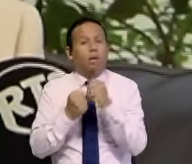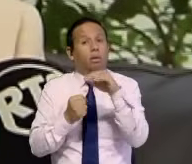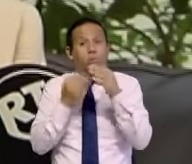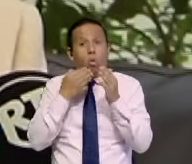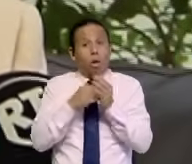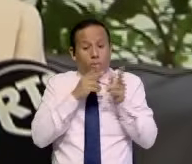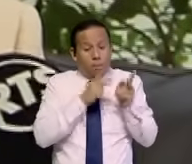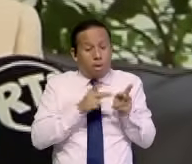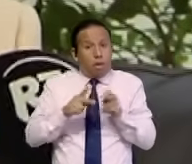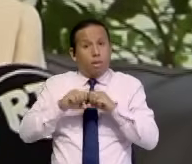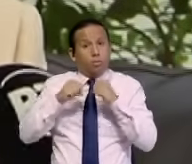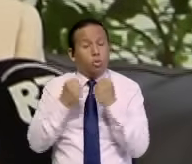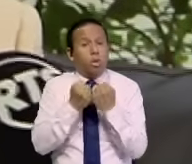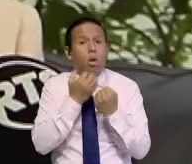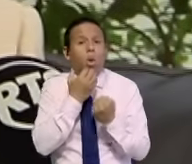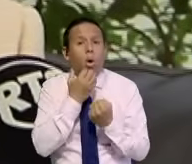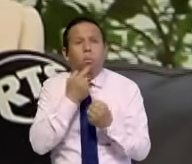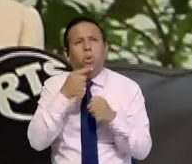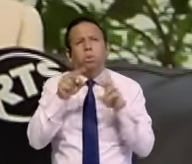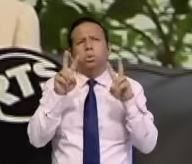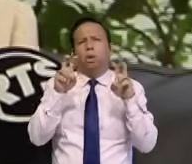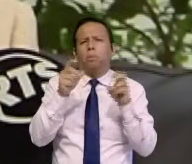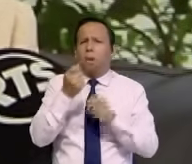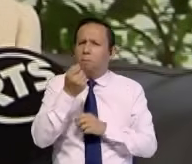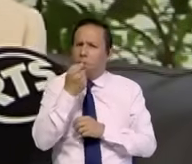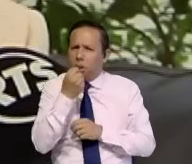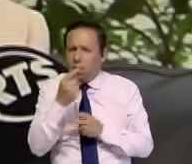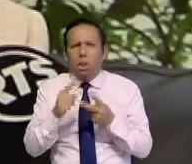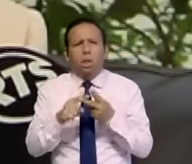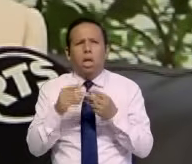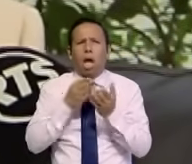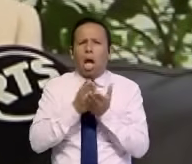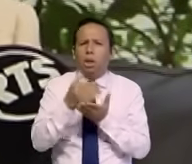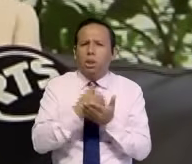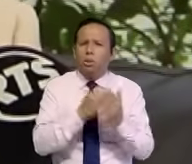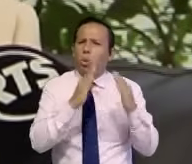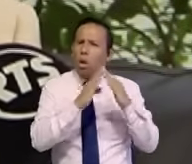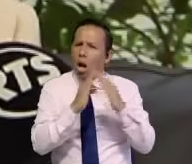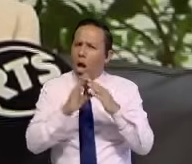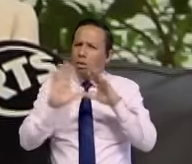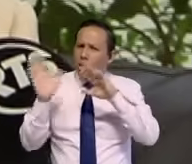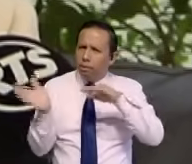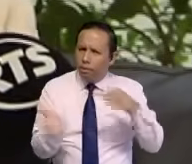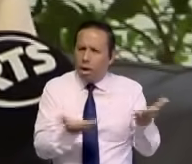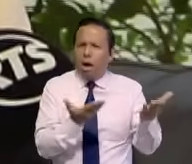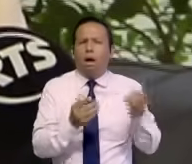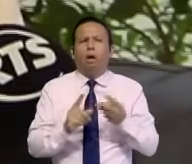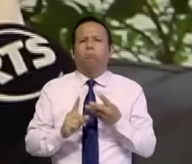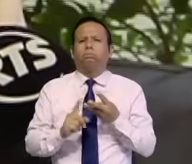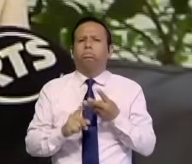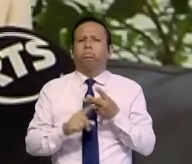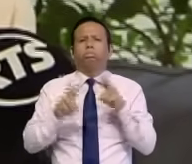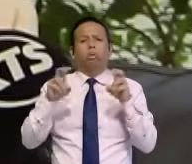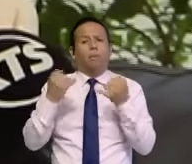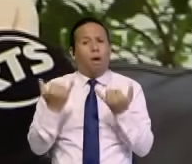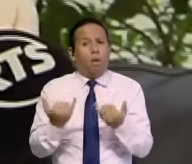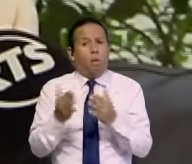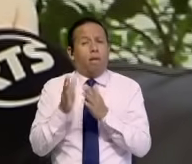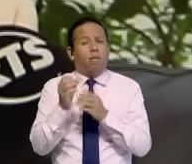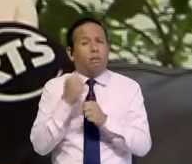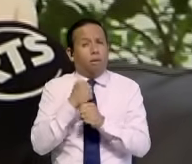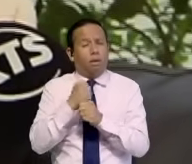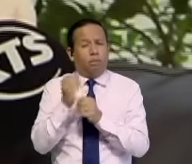sociales, hablas de medicinas, de accesos a viviendas, en un tema de transporte ahora, pero